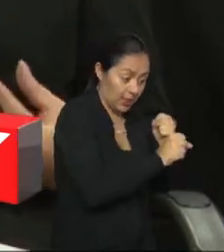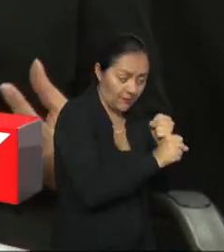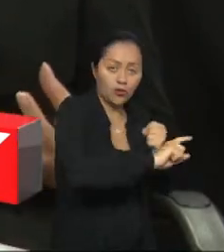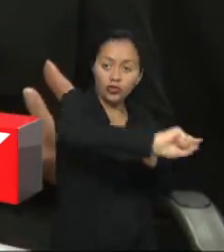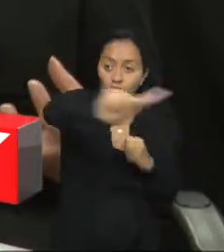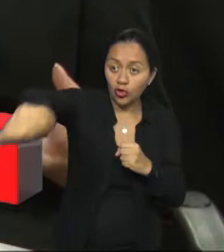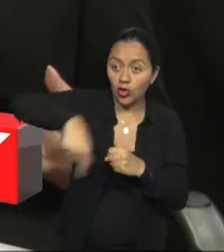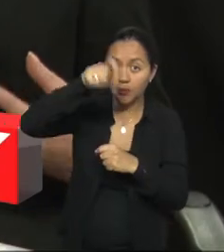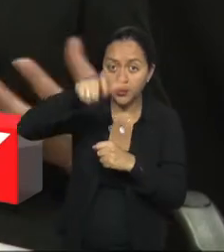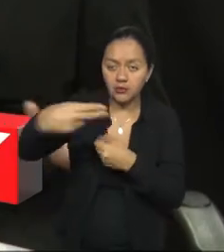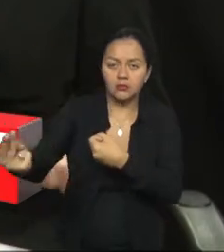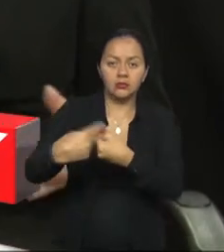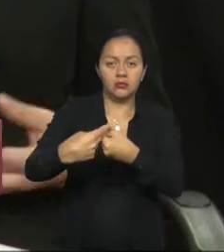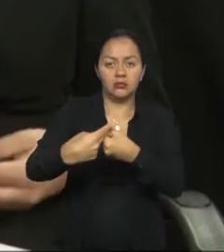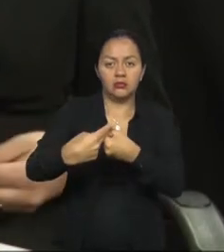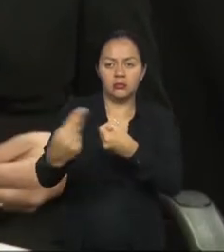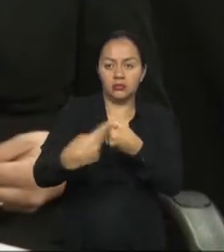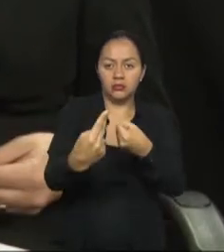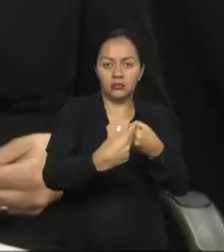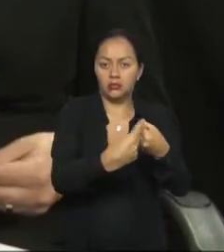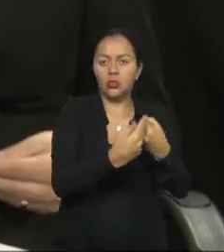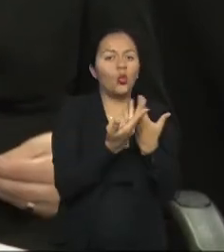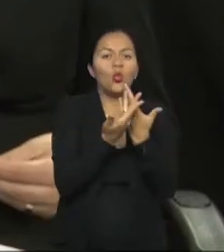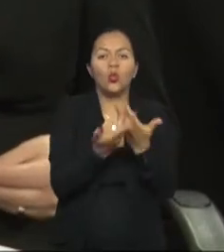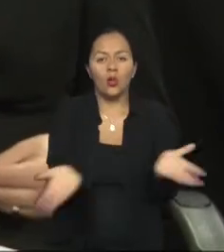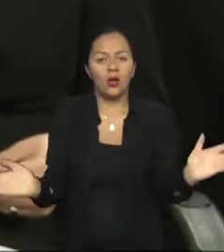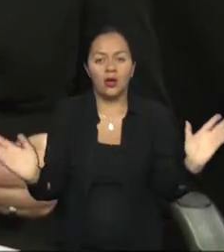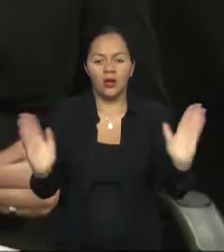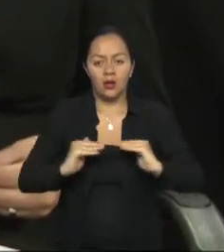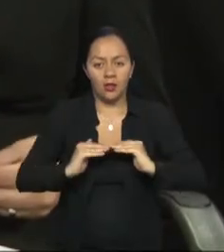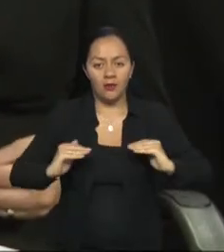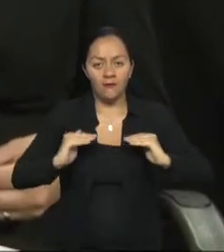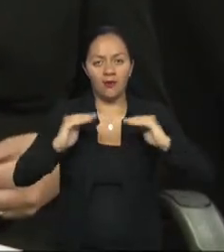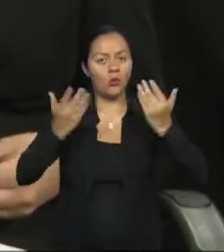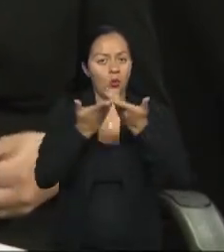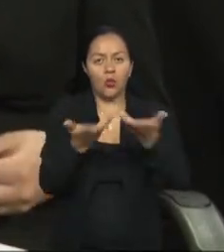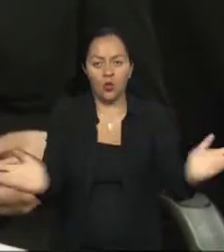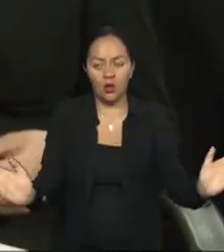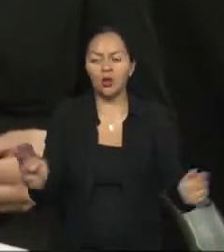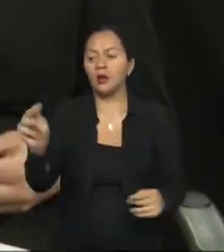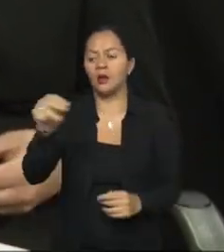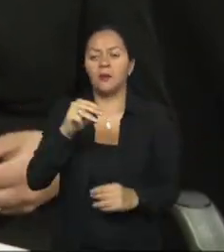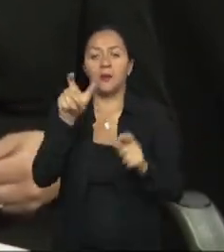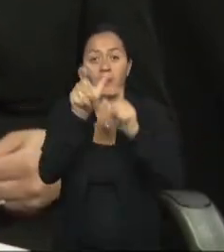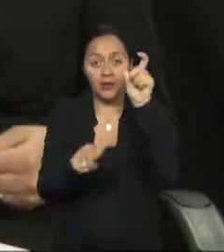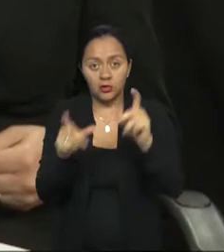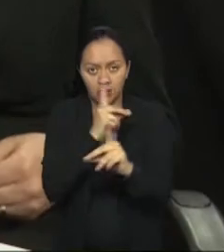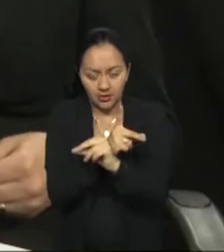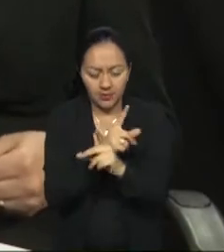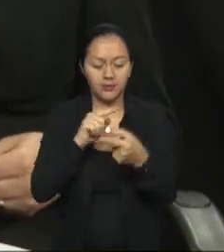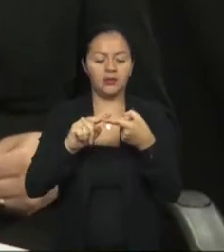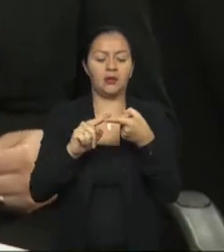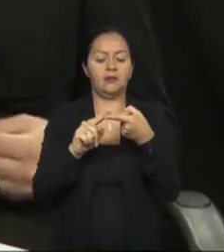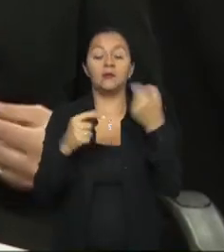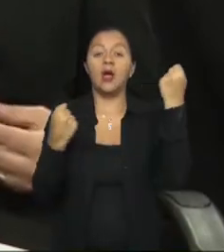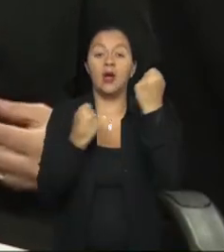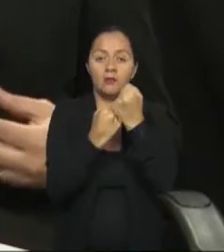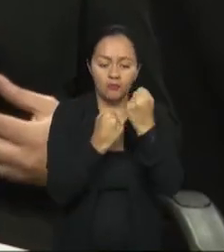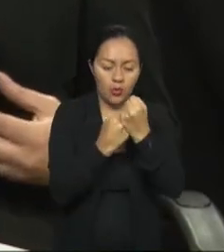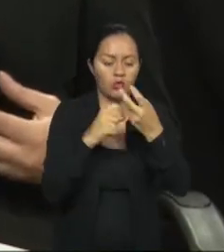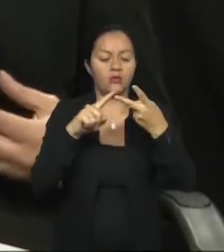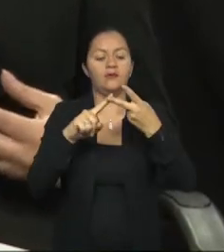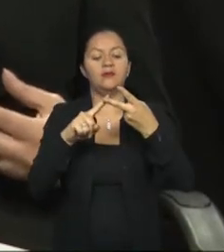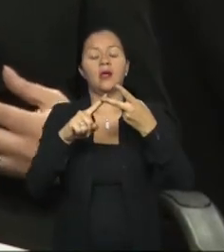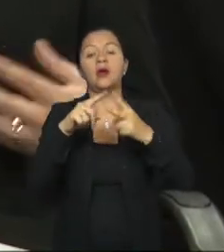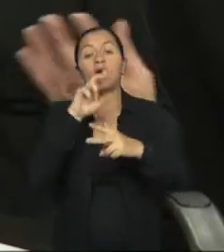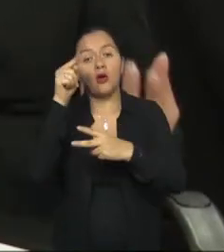tiene involucrados a todos los niveles. Entonces, es importantísimo que estén las personas que están implementando la